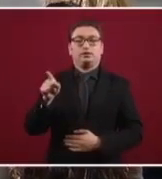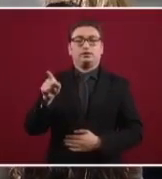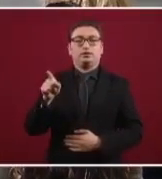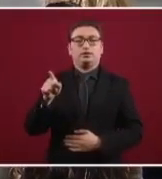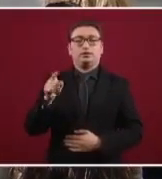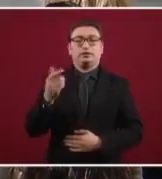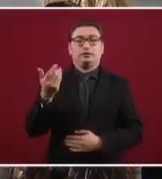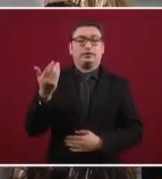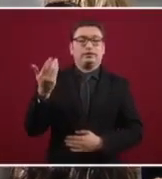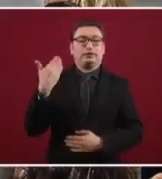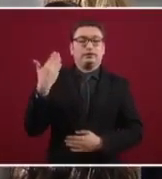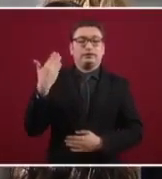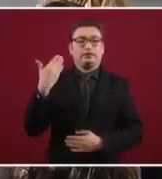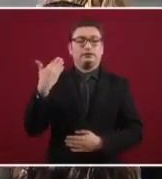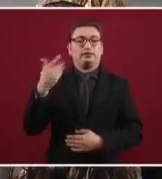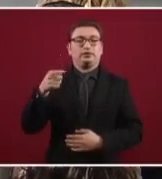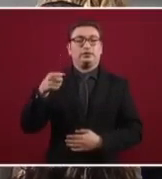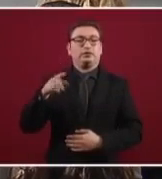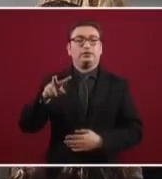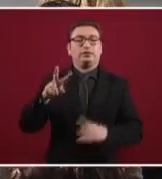el reciente sobre